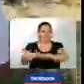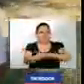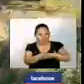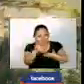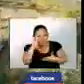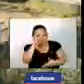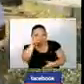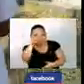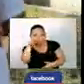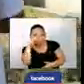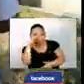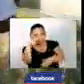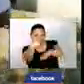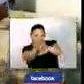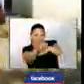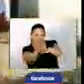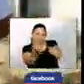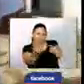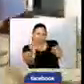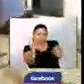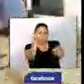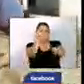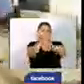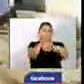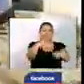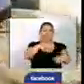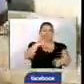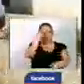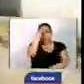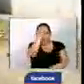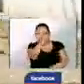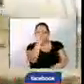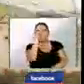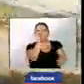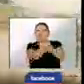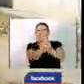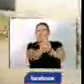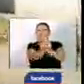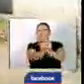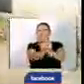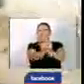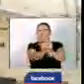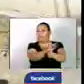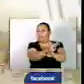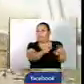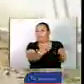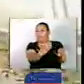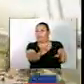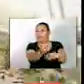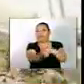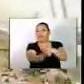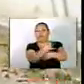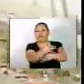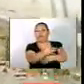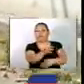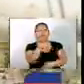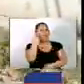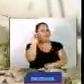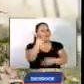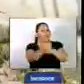messenger me dijo mandar solicitud y yo le mandé hola te conozco eso le dije y él me contestó